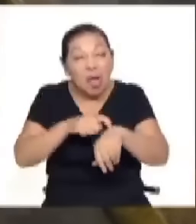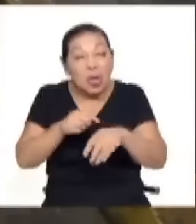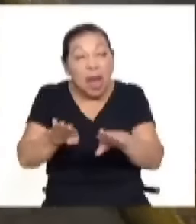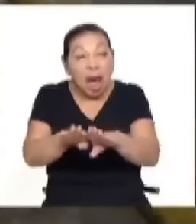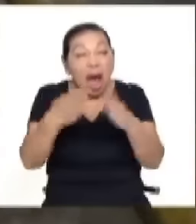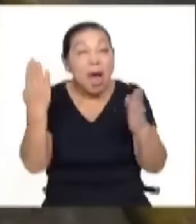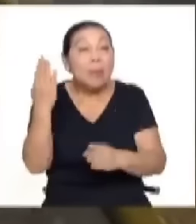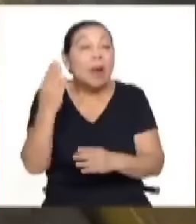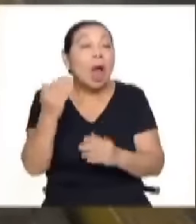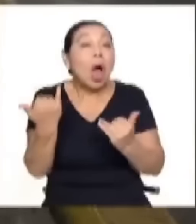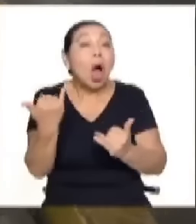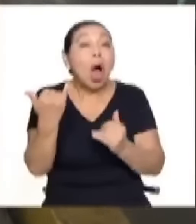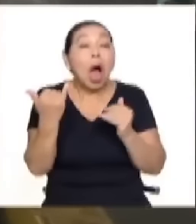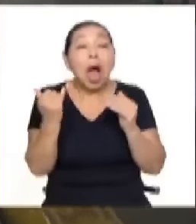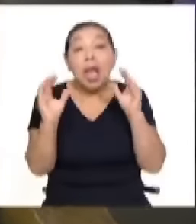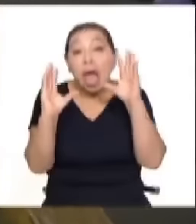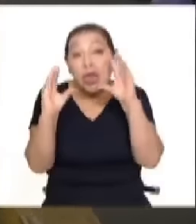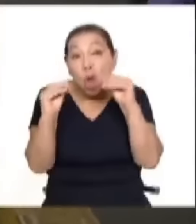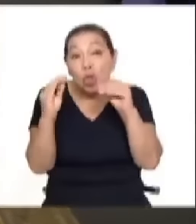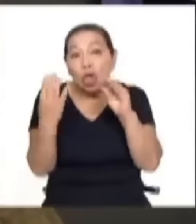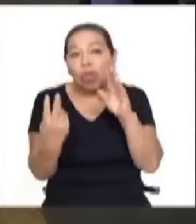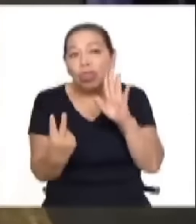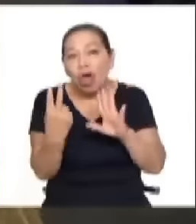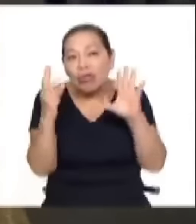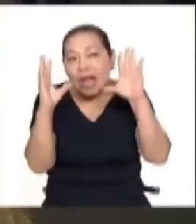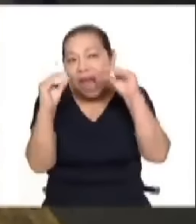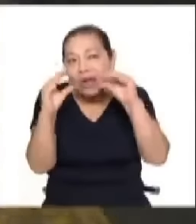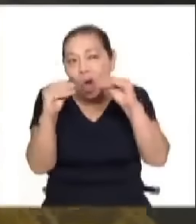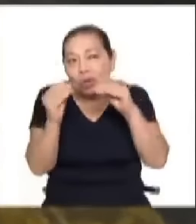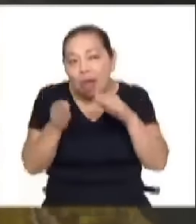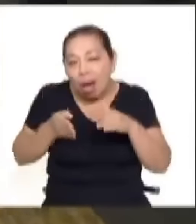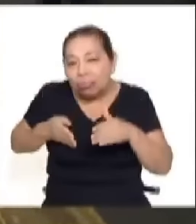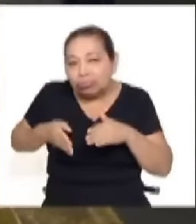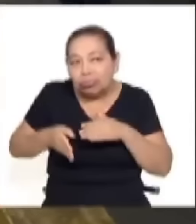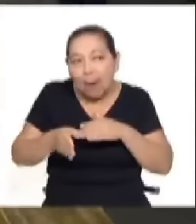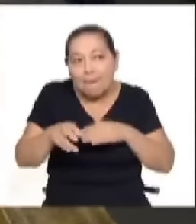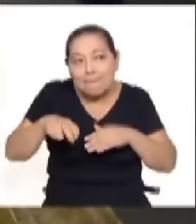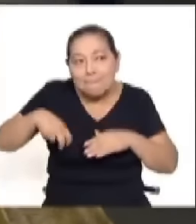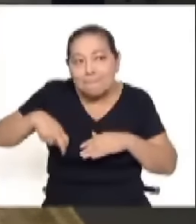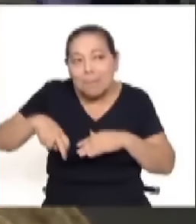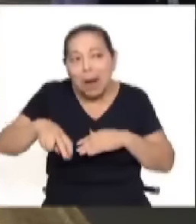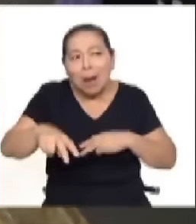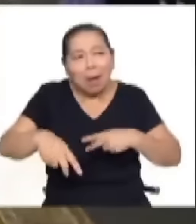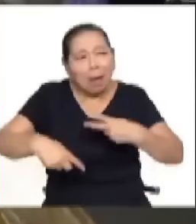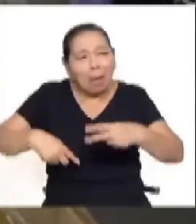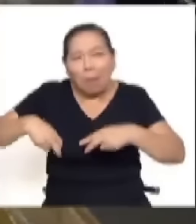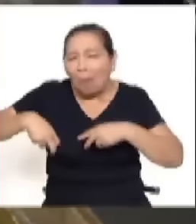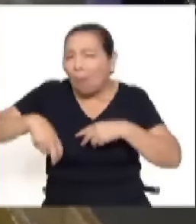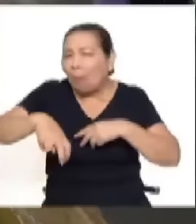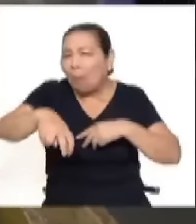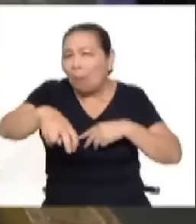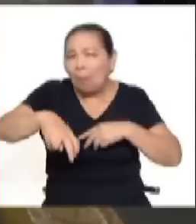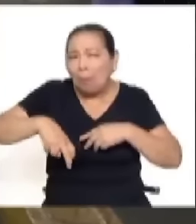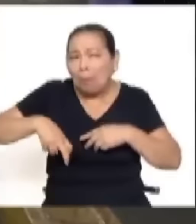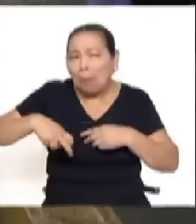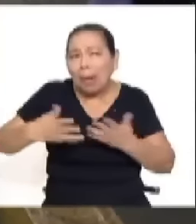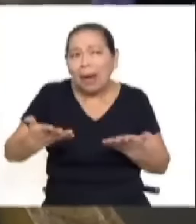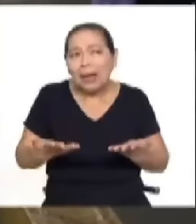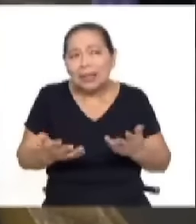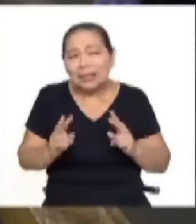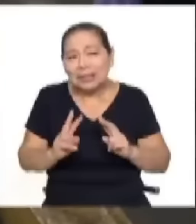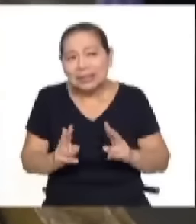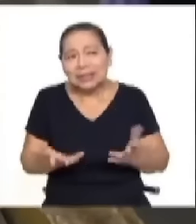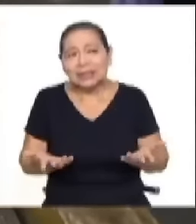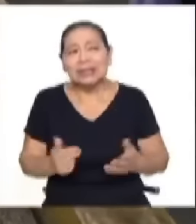del Callao. Desde esa hora, durante toda la madrugada, han ingresado las personas y continúan ingresando. Y vamos